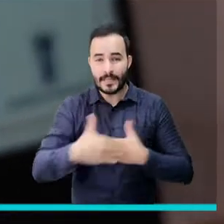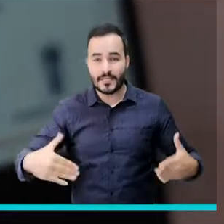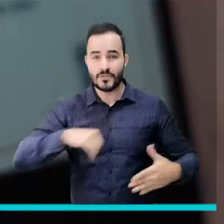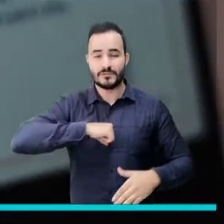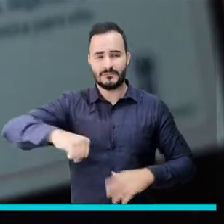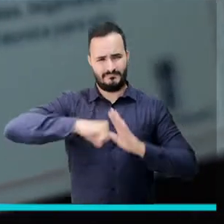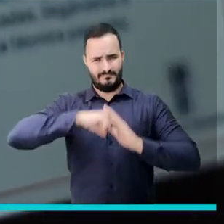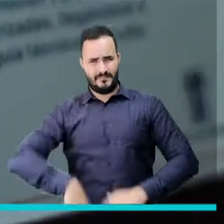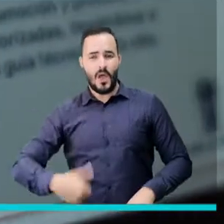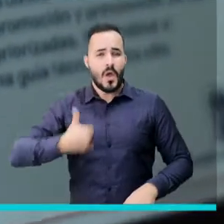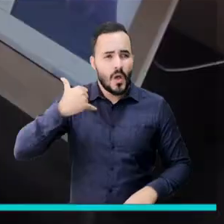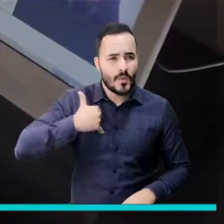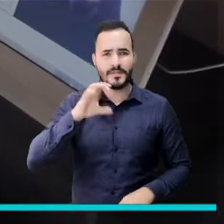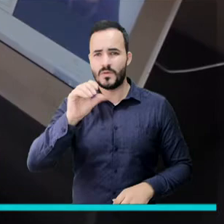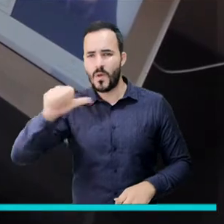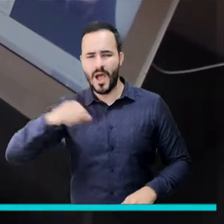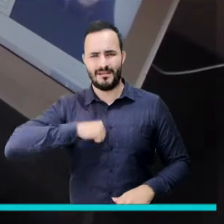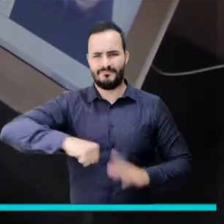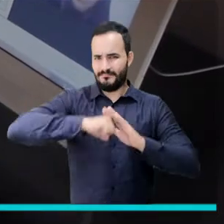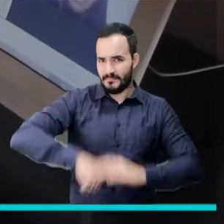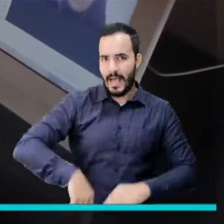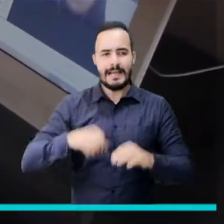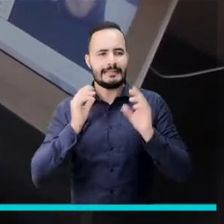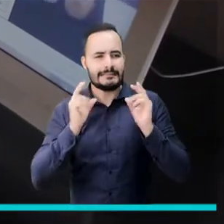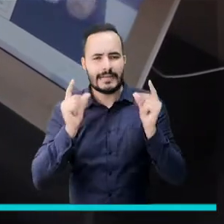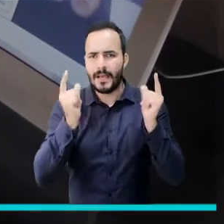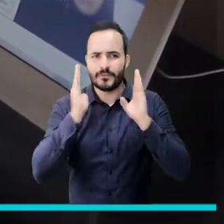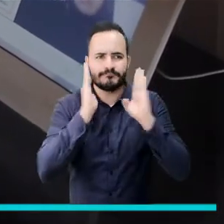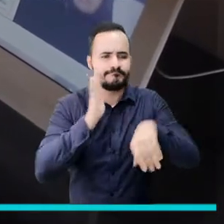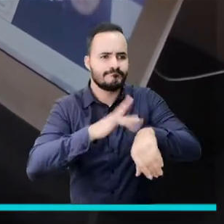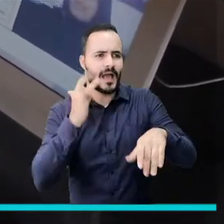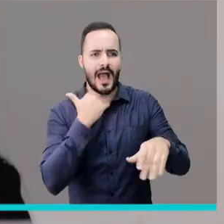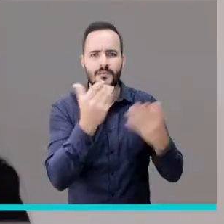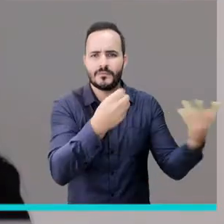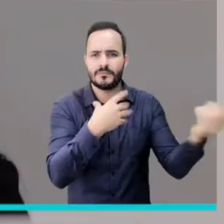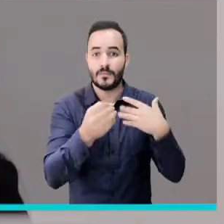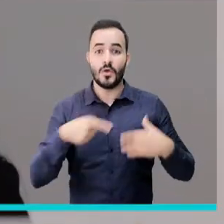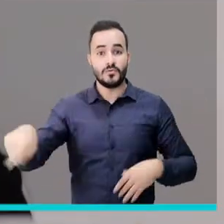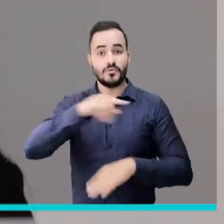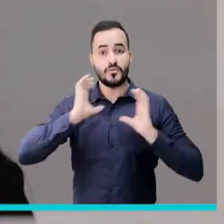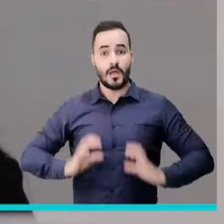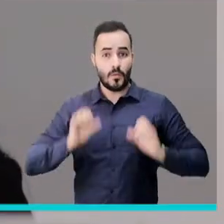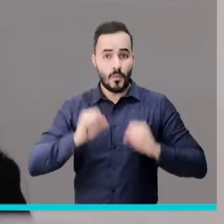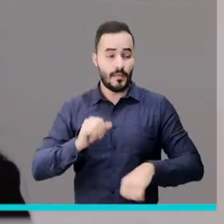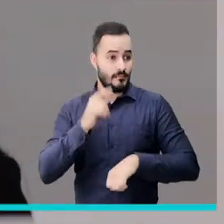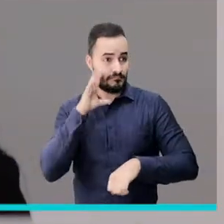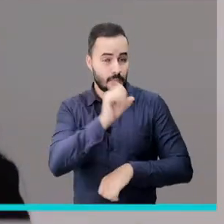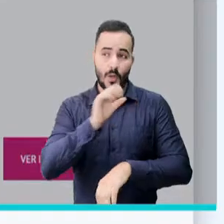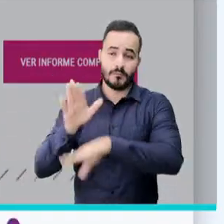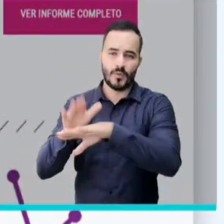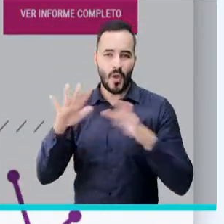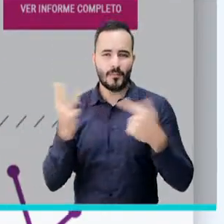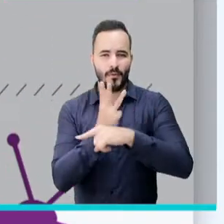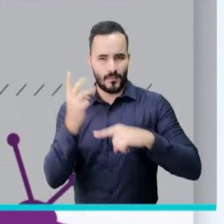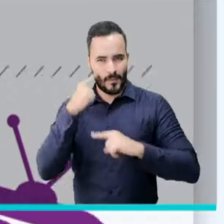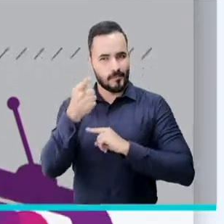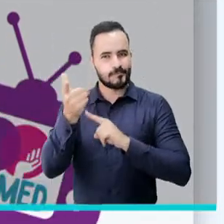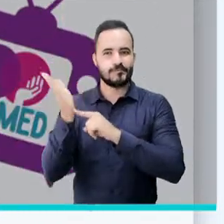derechos de los niños, niñas, adolescentes y jóvenes. La ciudadanía también puede alertar algún caso de estos ingresando